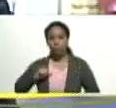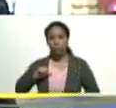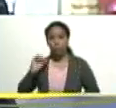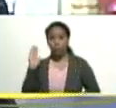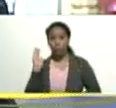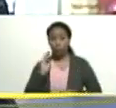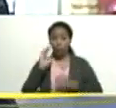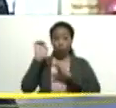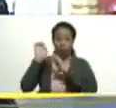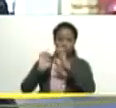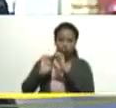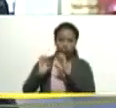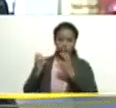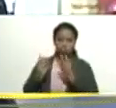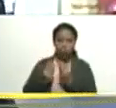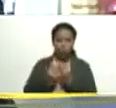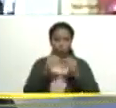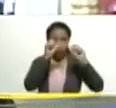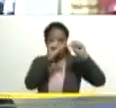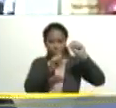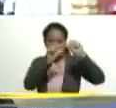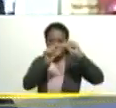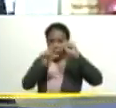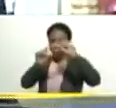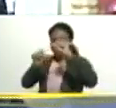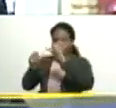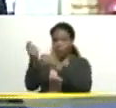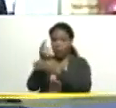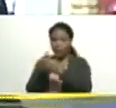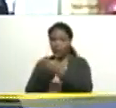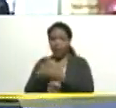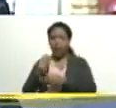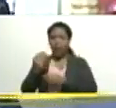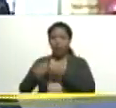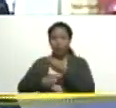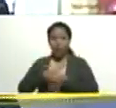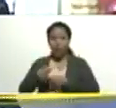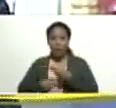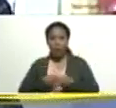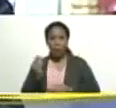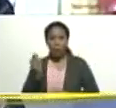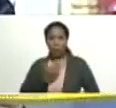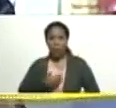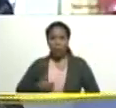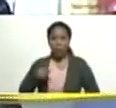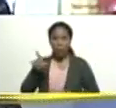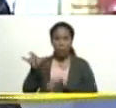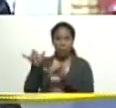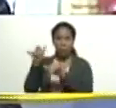venido evaluando de manera conjunta, bajo la política que usted ha venido diseñando, los nudos críticos para irlo